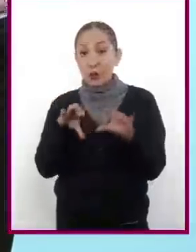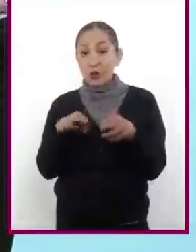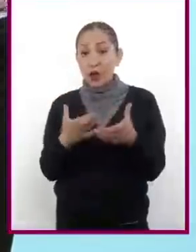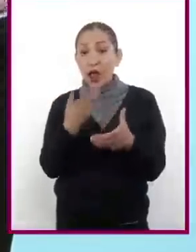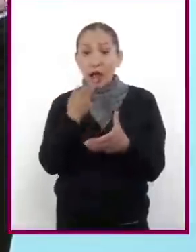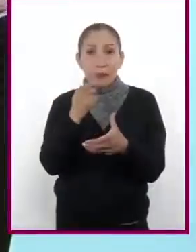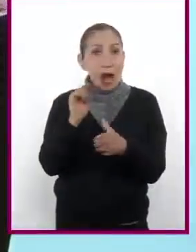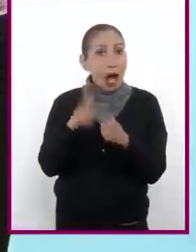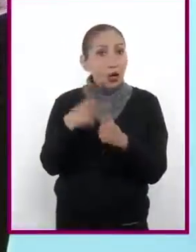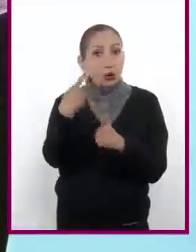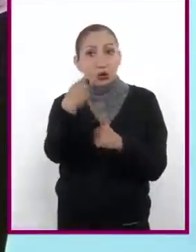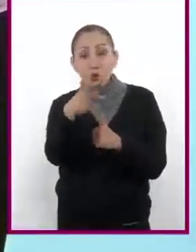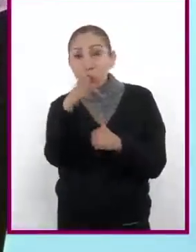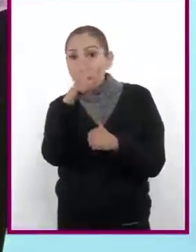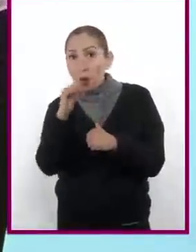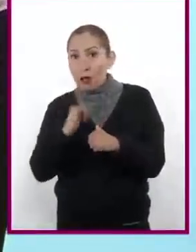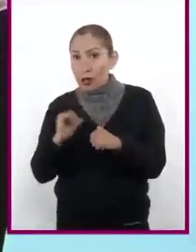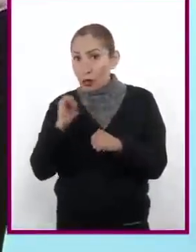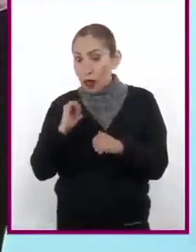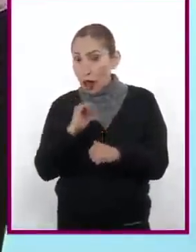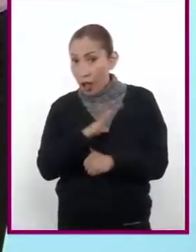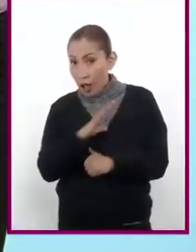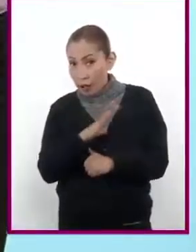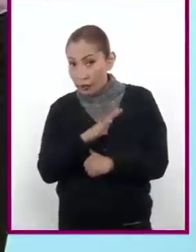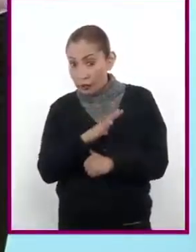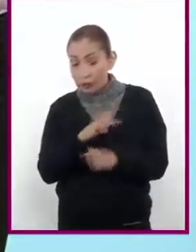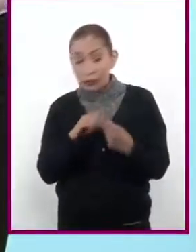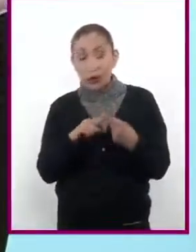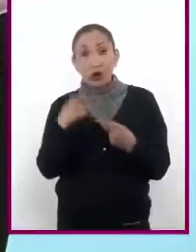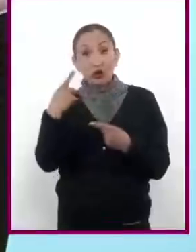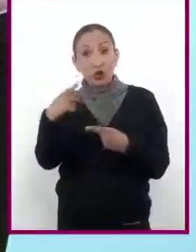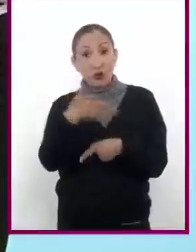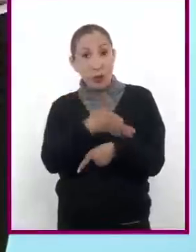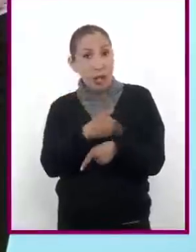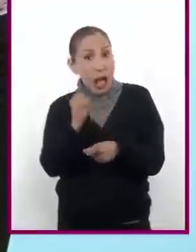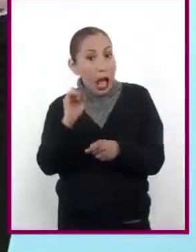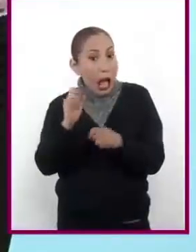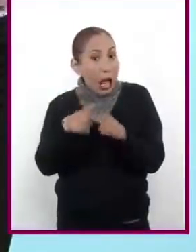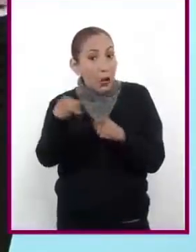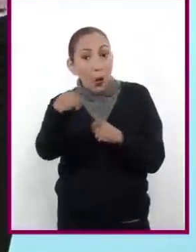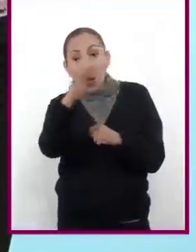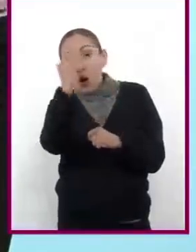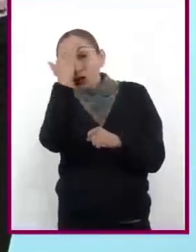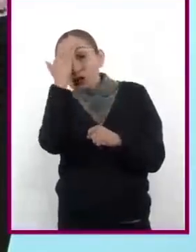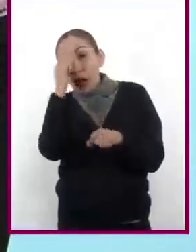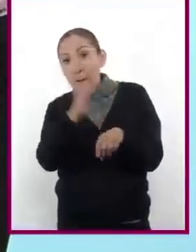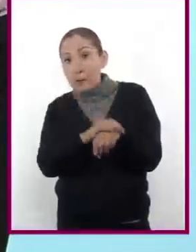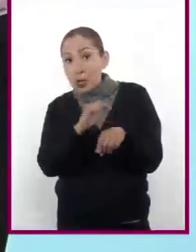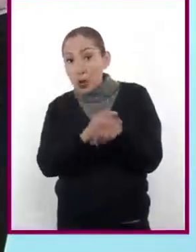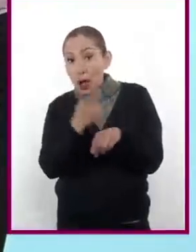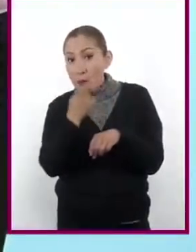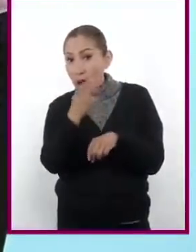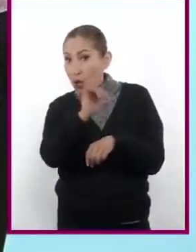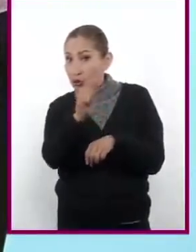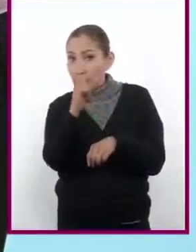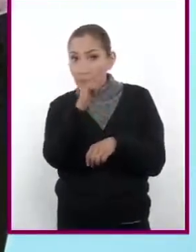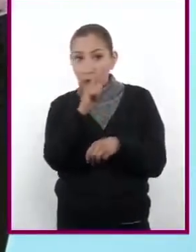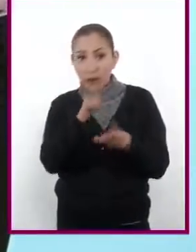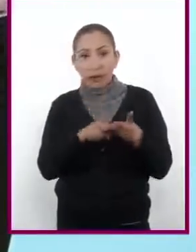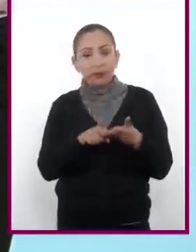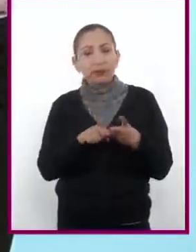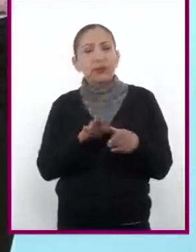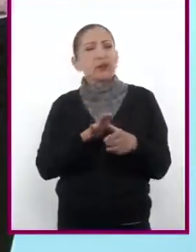se habla alguna lengua originaria? ¿Alguno de sus familiares o conocidos la habla?